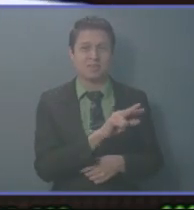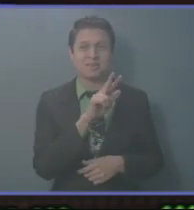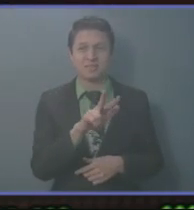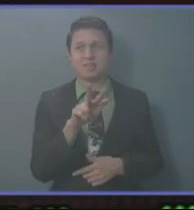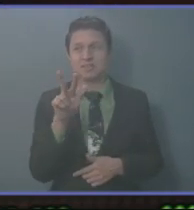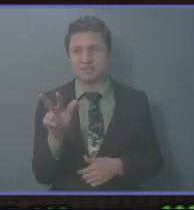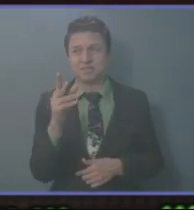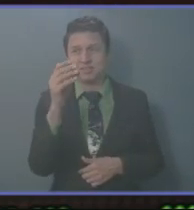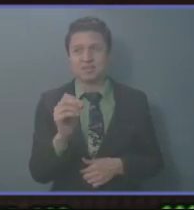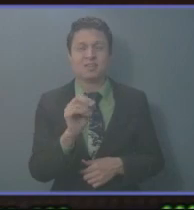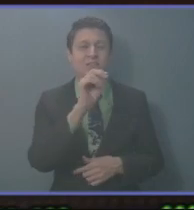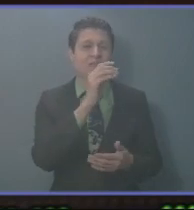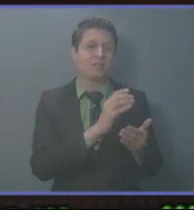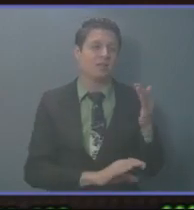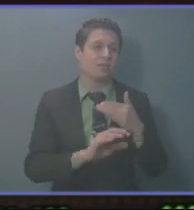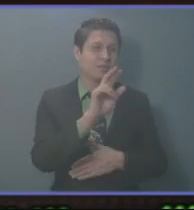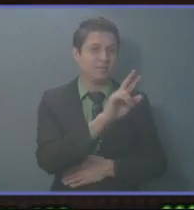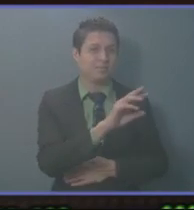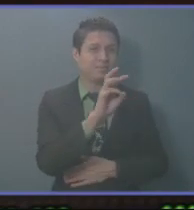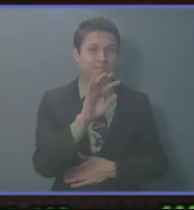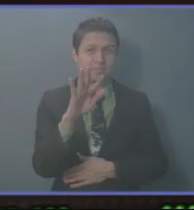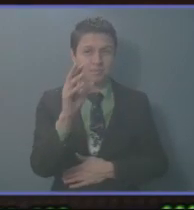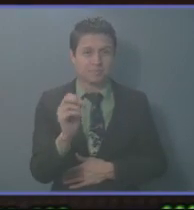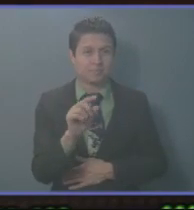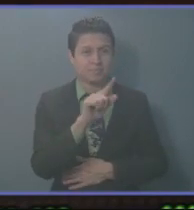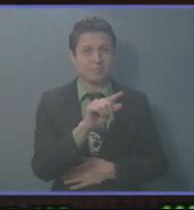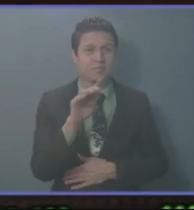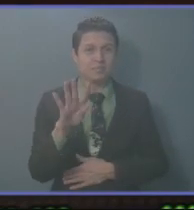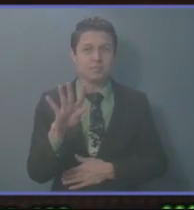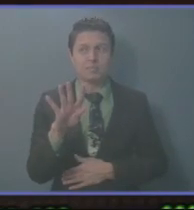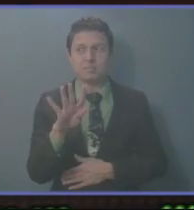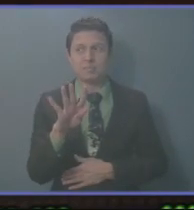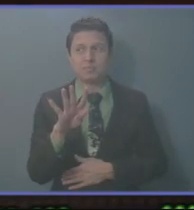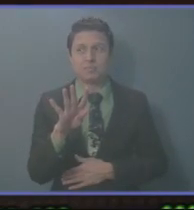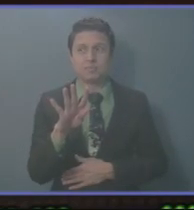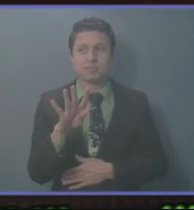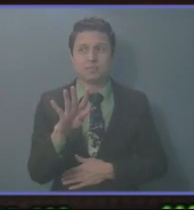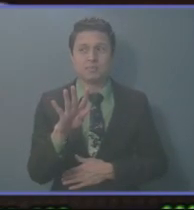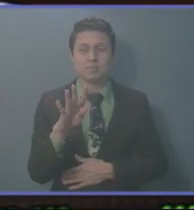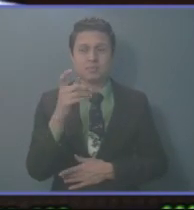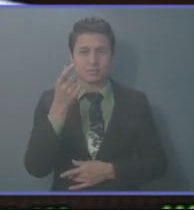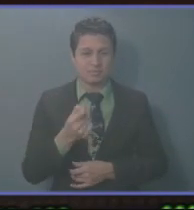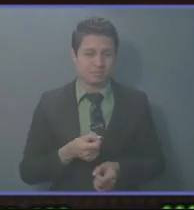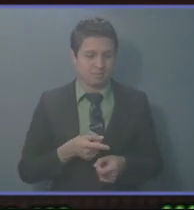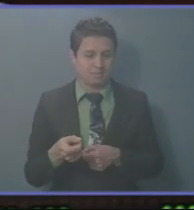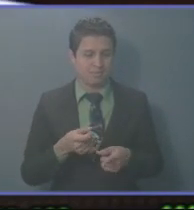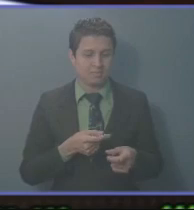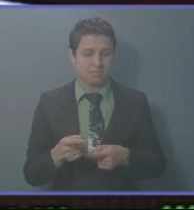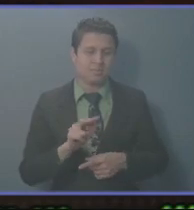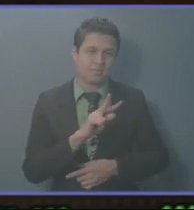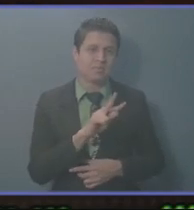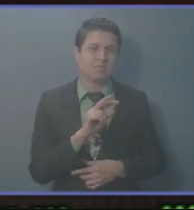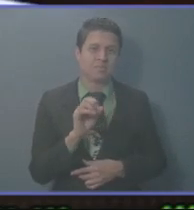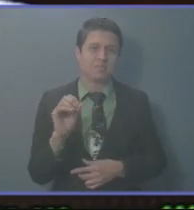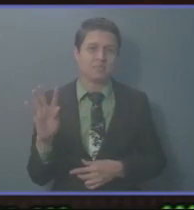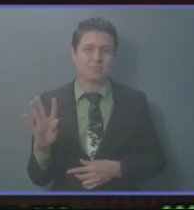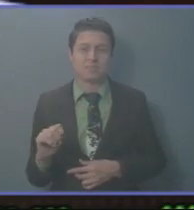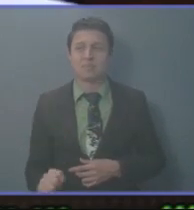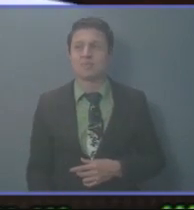233, tomo 365 del 14 de diciembre del 2004,